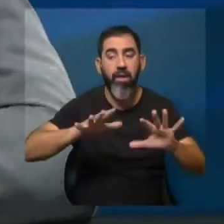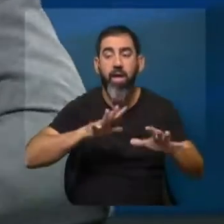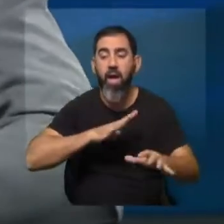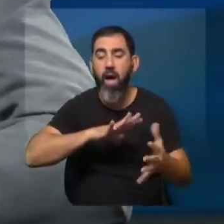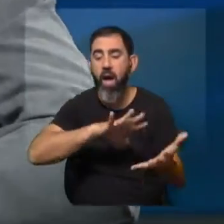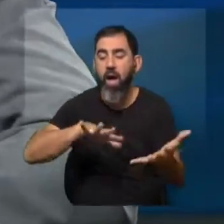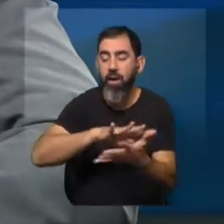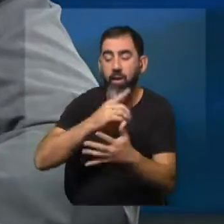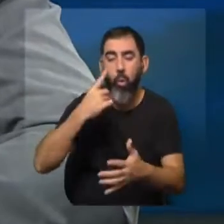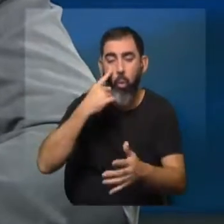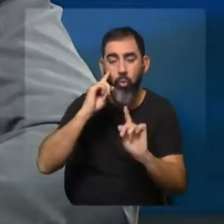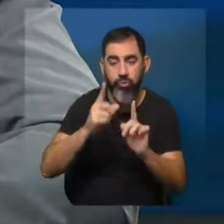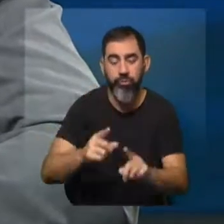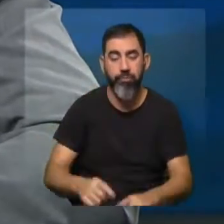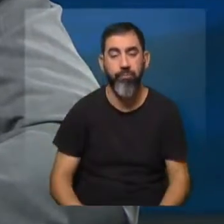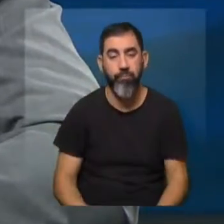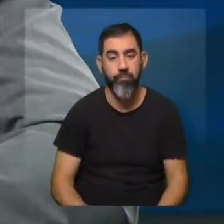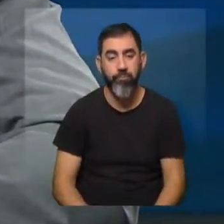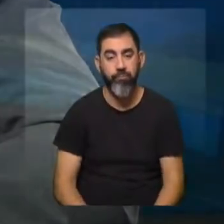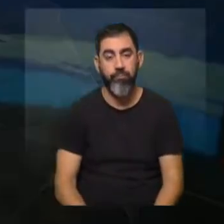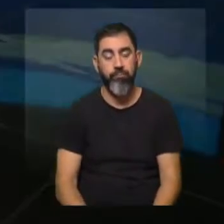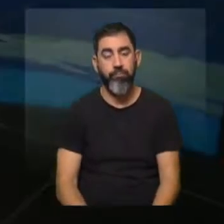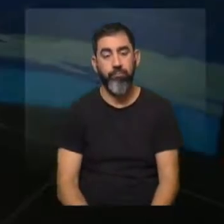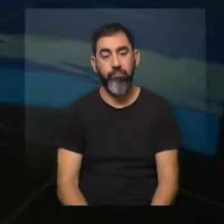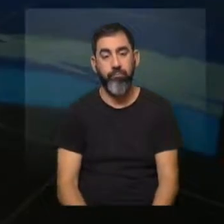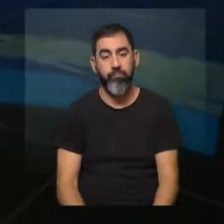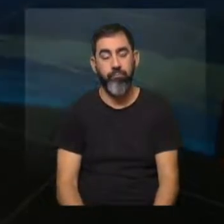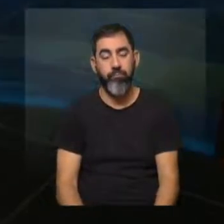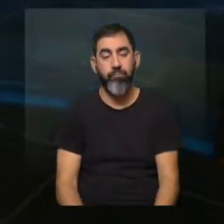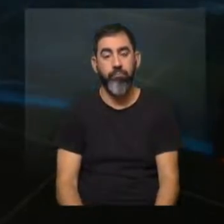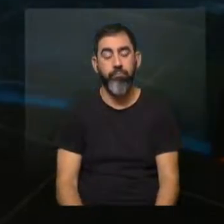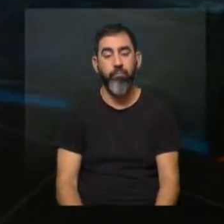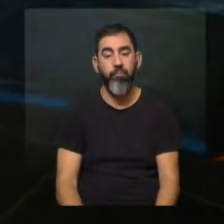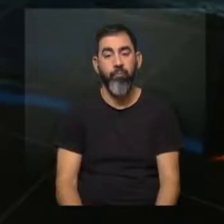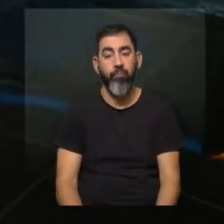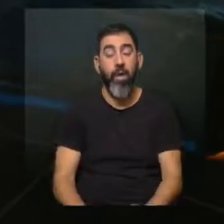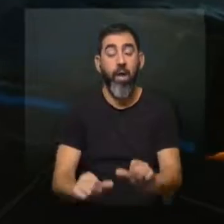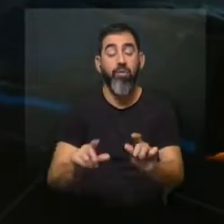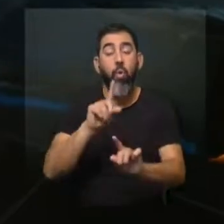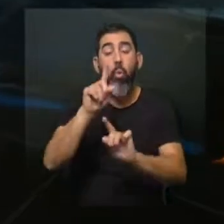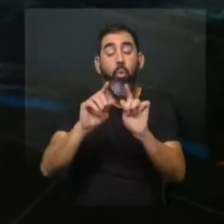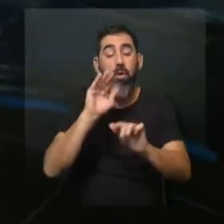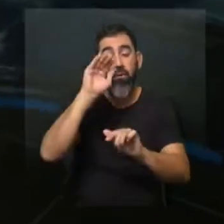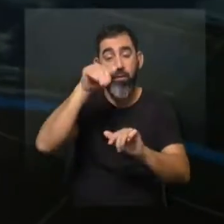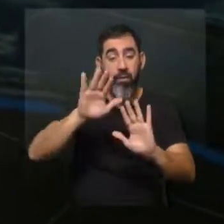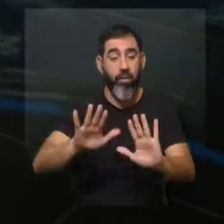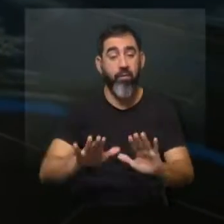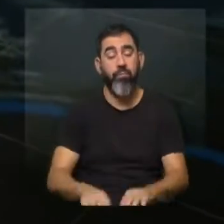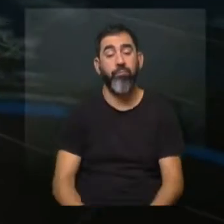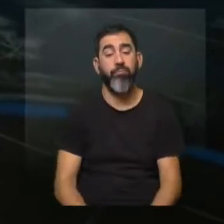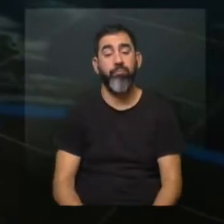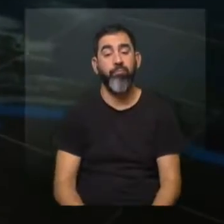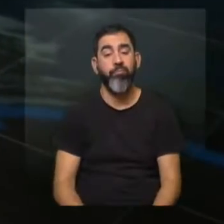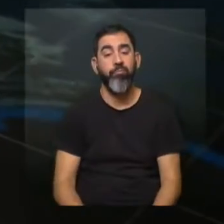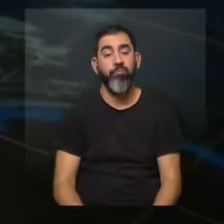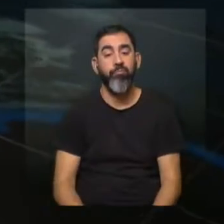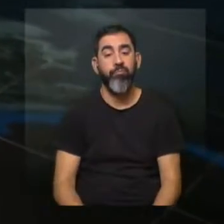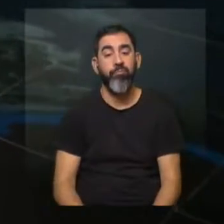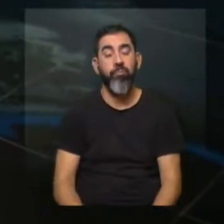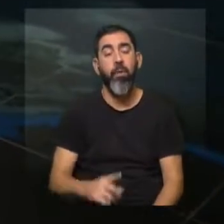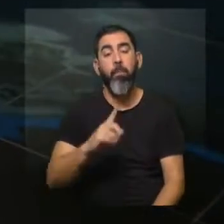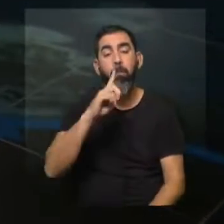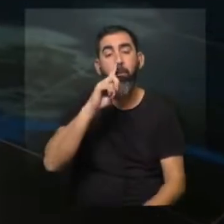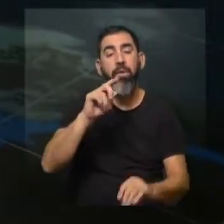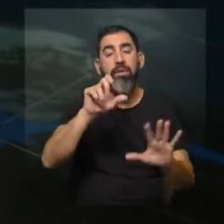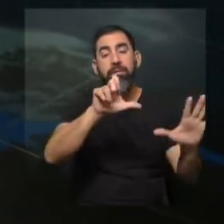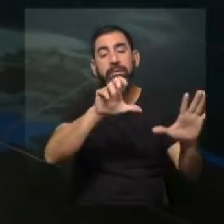y conocer. Claro, y que es un debe importante que tenemos. Sí, es lo que hace la universidad en buena medida y muchos de sus grupos. 1.600